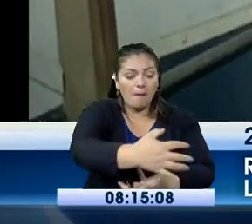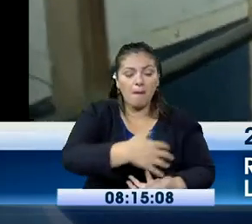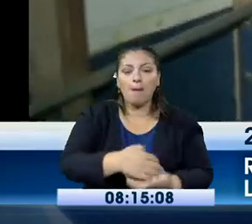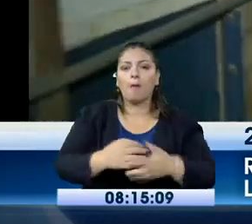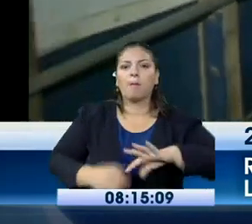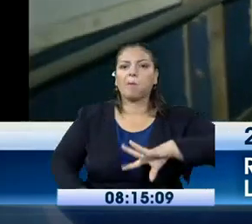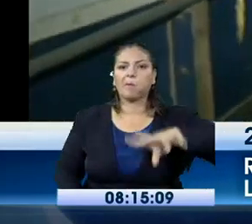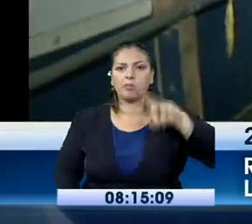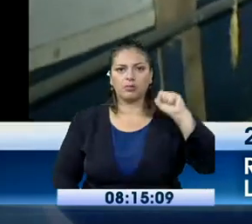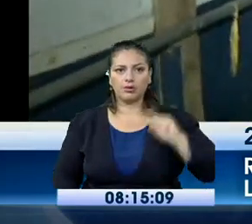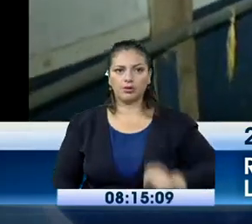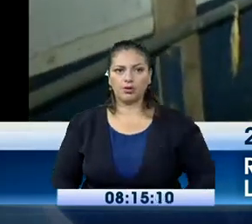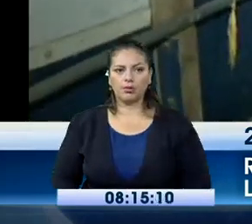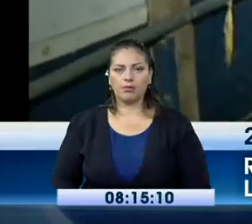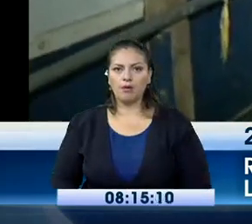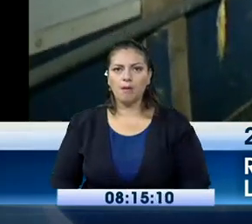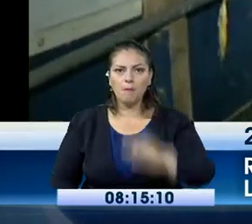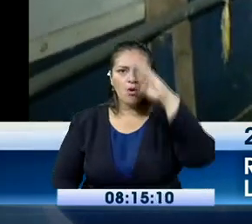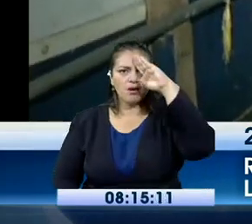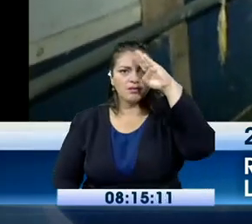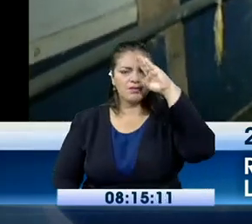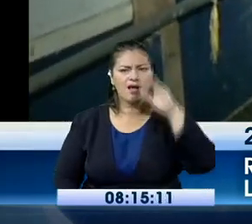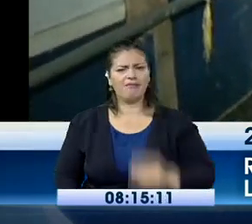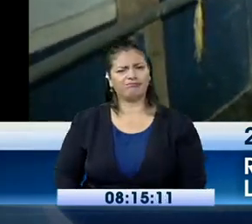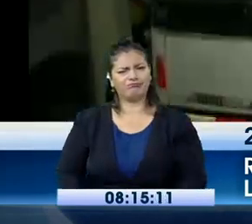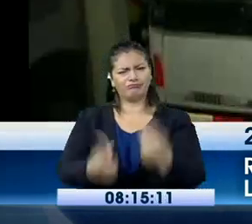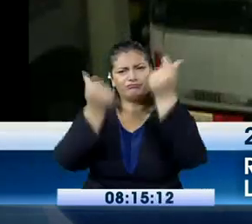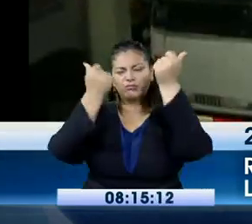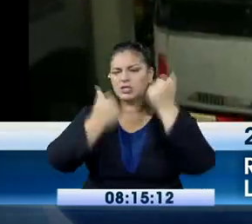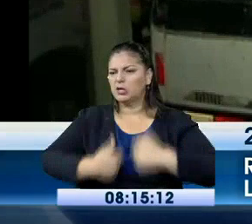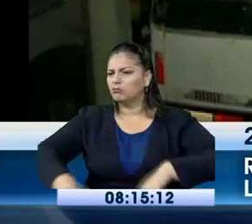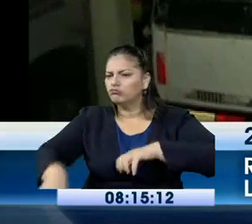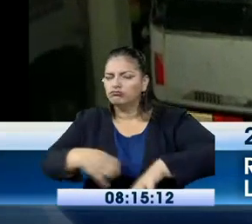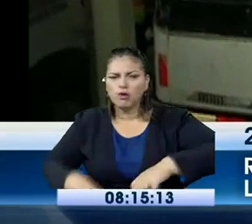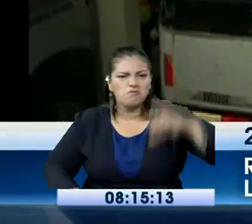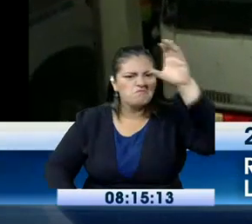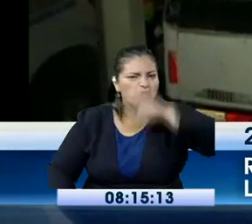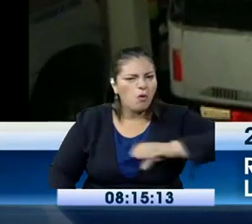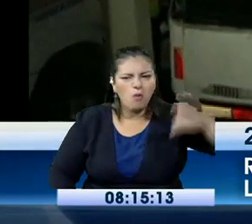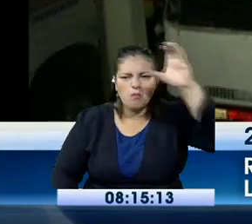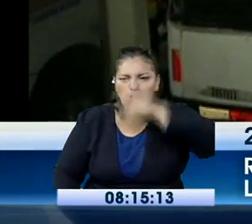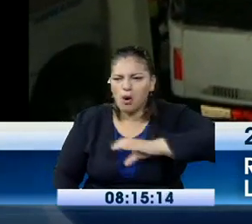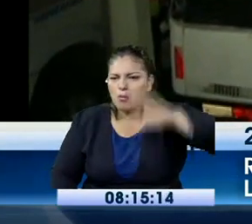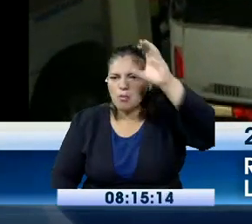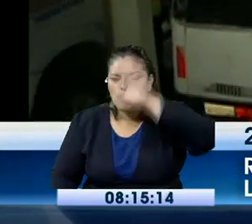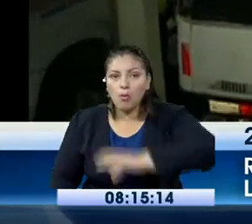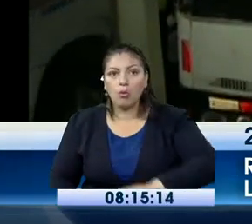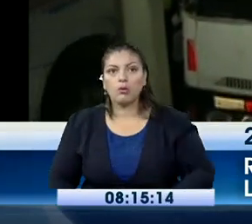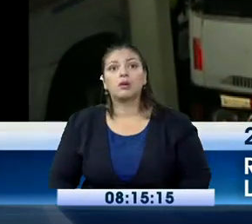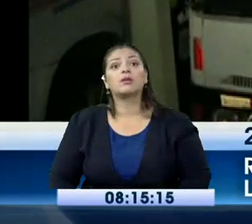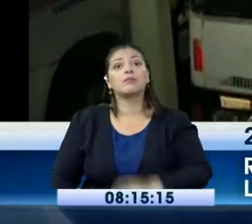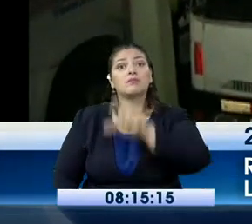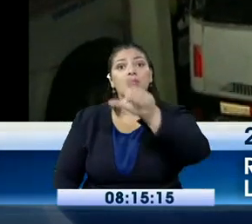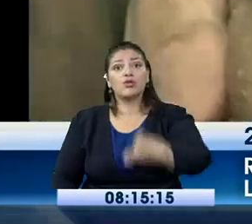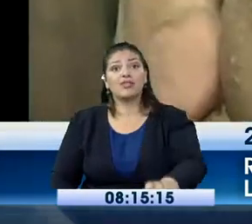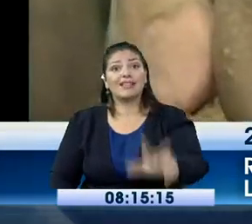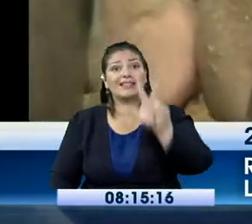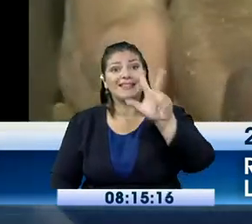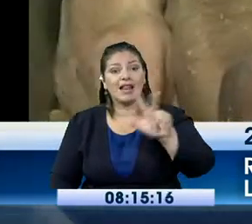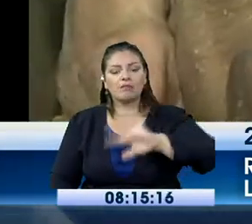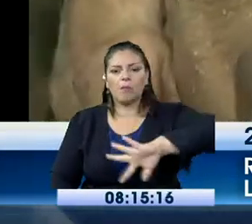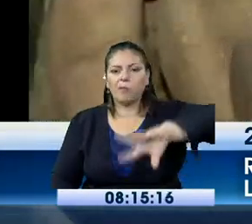La Policía Nacional montó un operativo de rastreo y logró capturar a 2 de los 3 supuestos malhechores